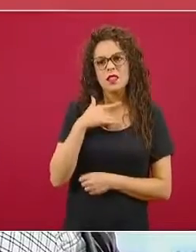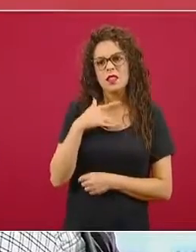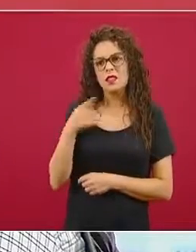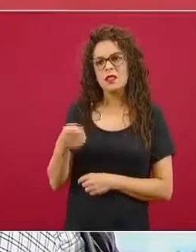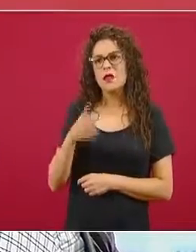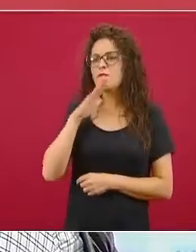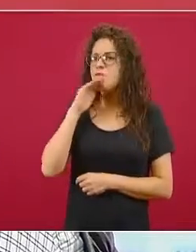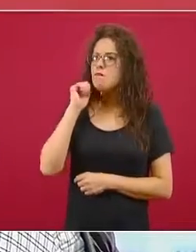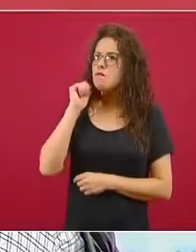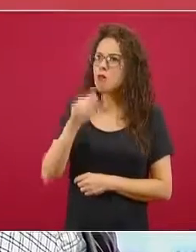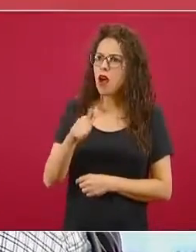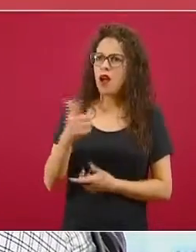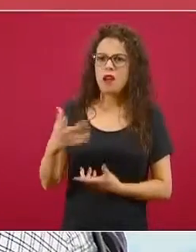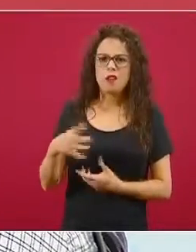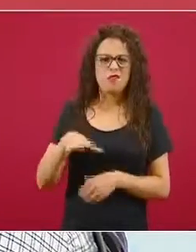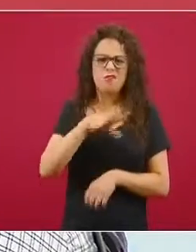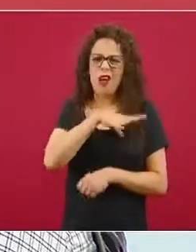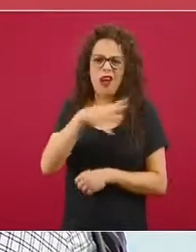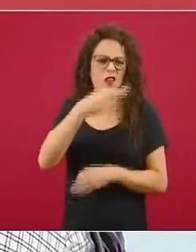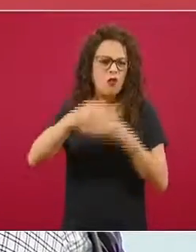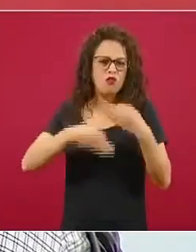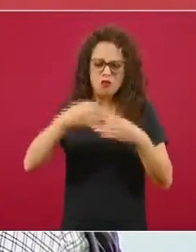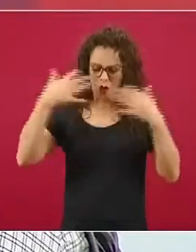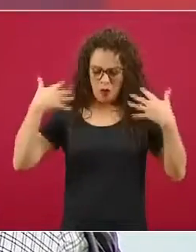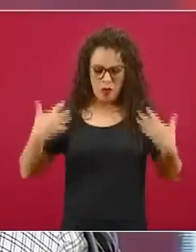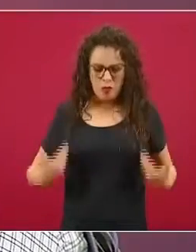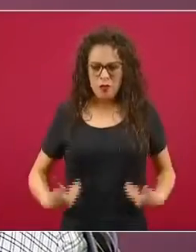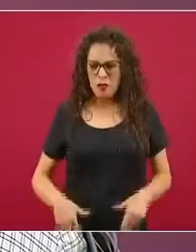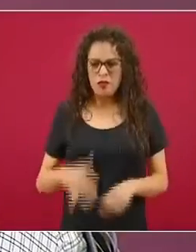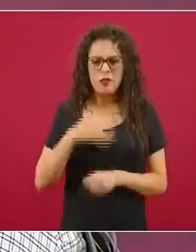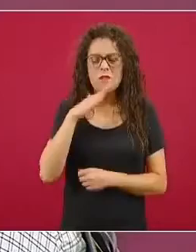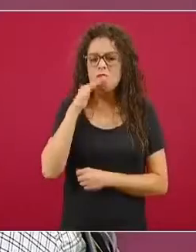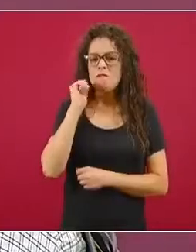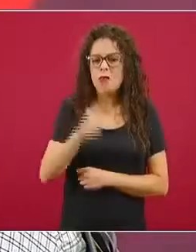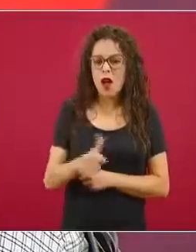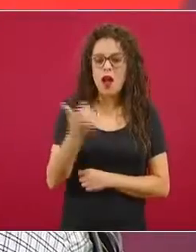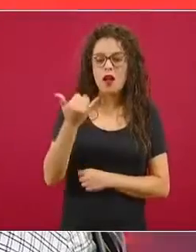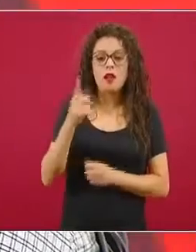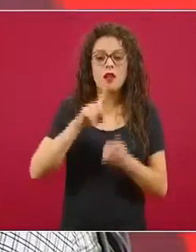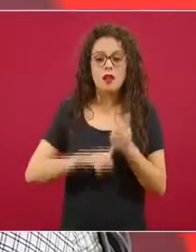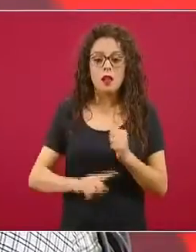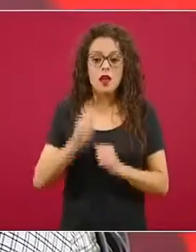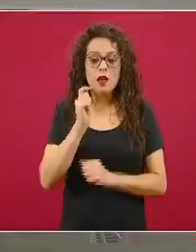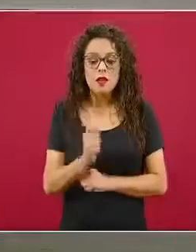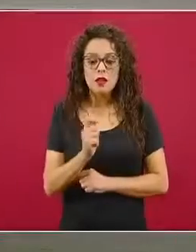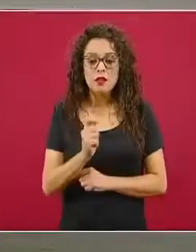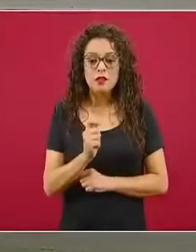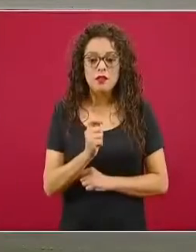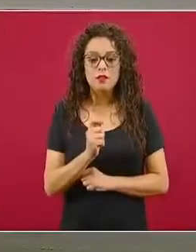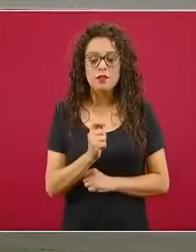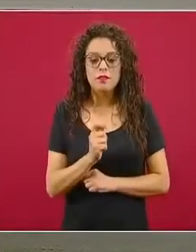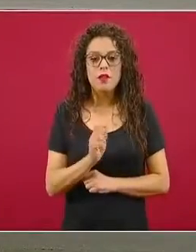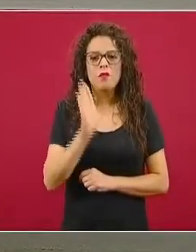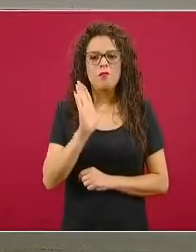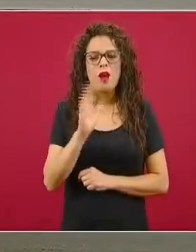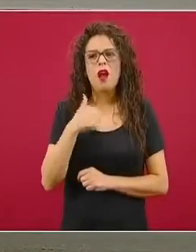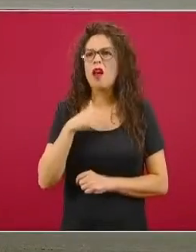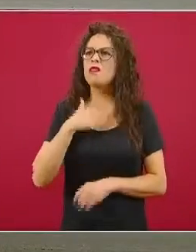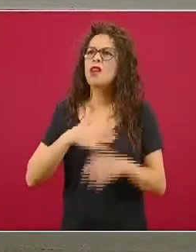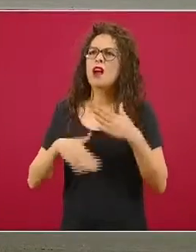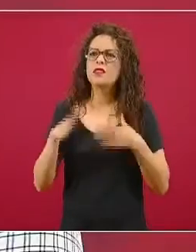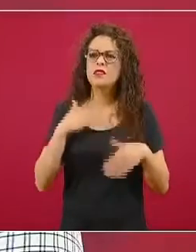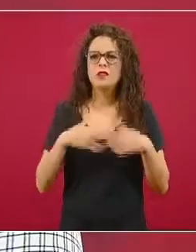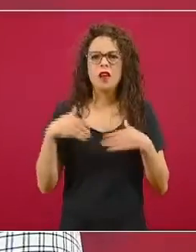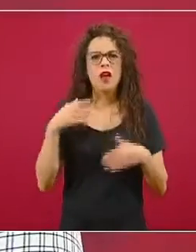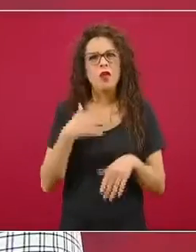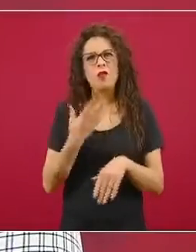a malestar general y sobre todo esta sensación de estar, digamos, muy cansado durante mucho